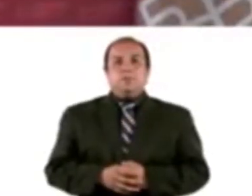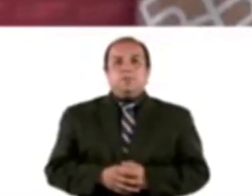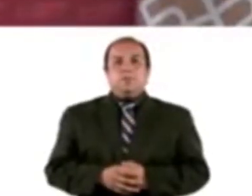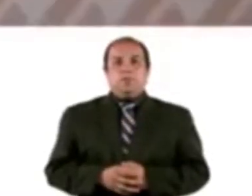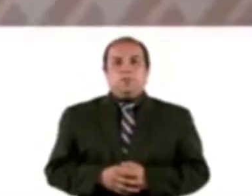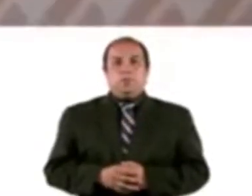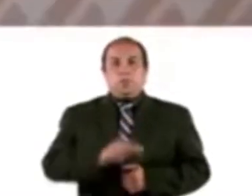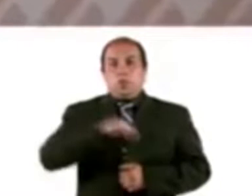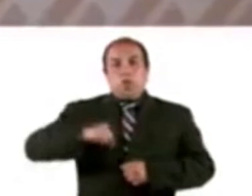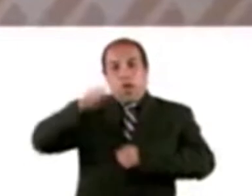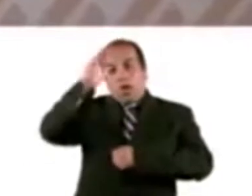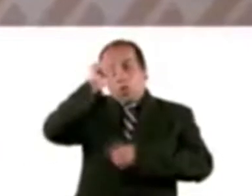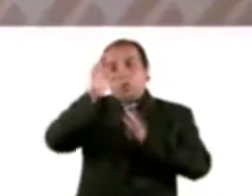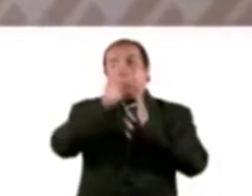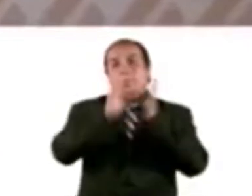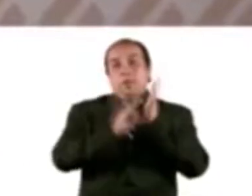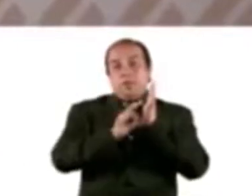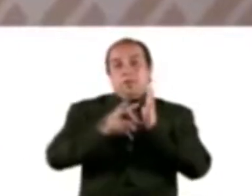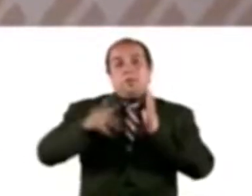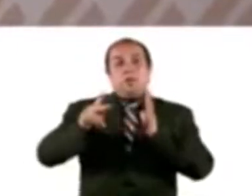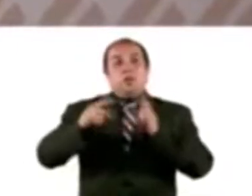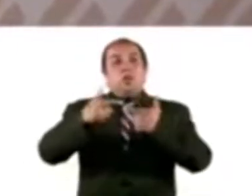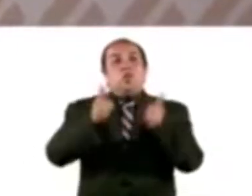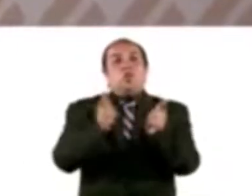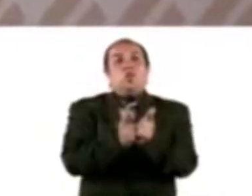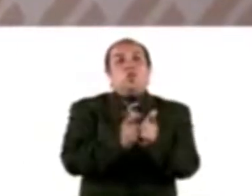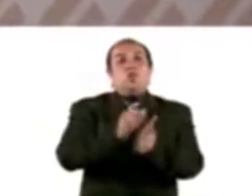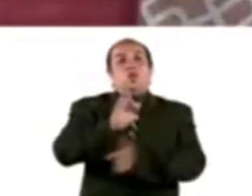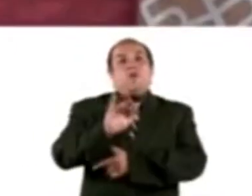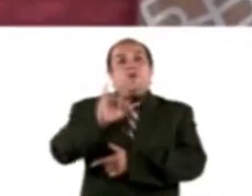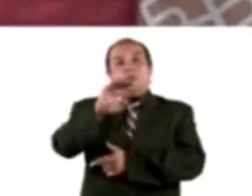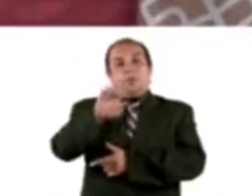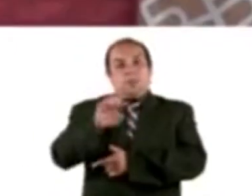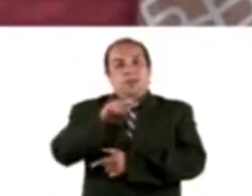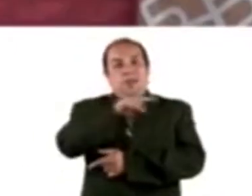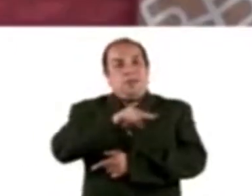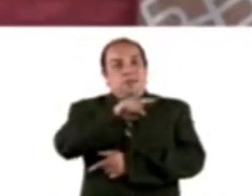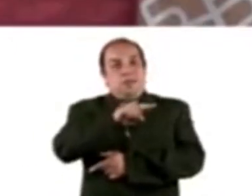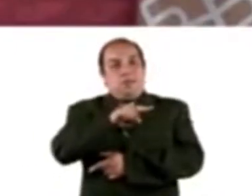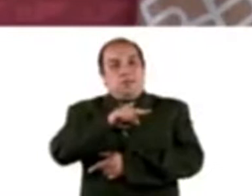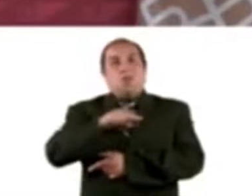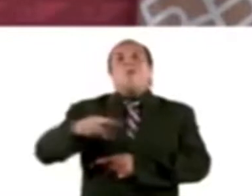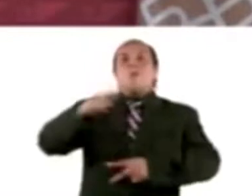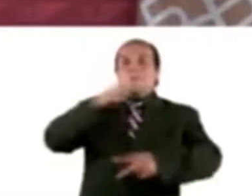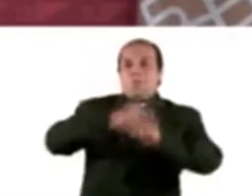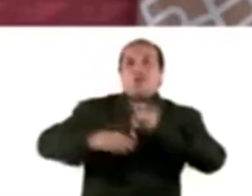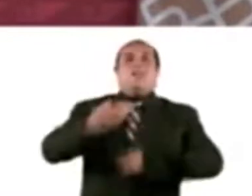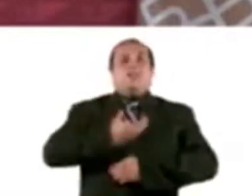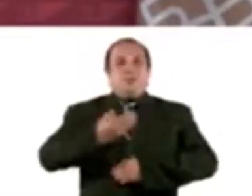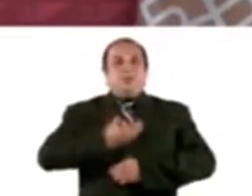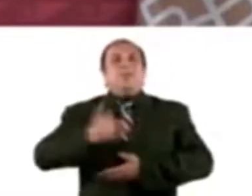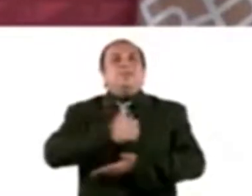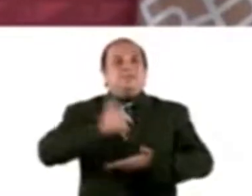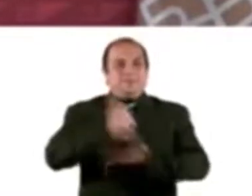acuerdo en la fecha, pero Grupo Firme va a estar en el Zócalo de la Ciudad